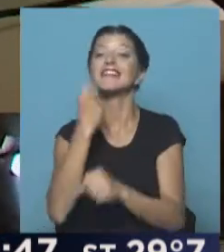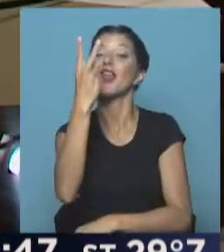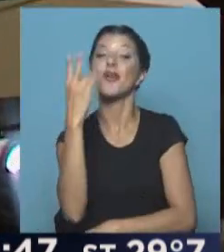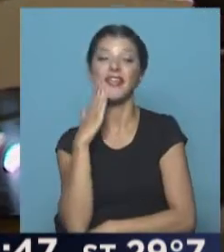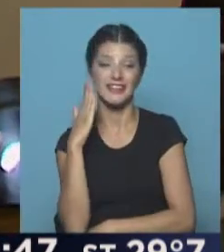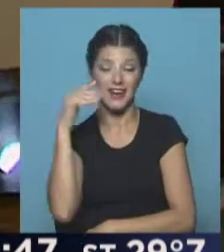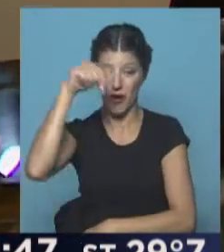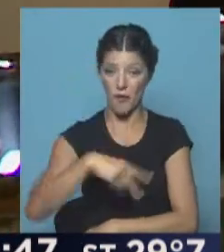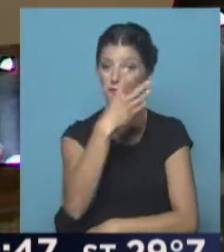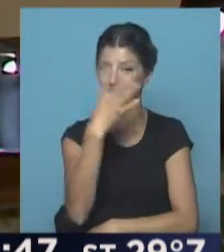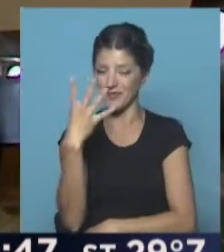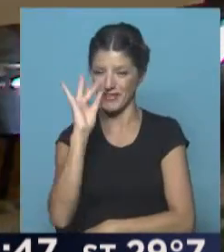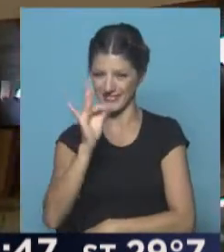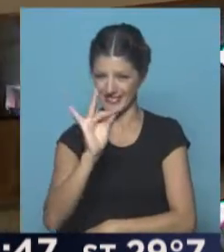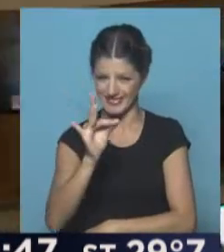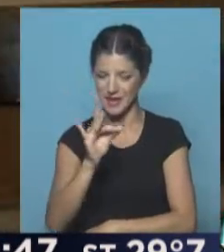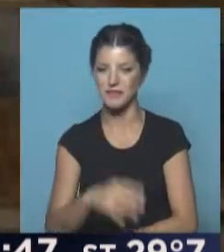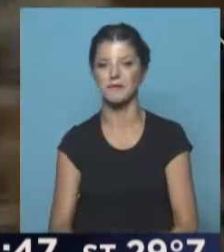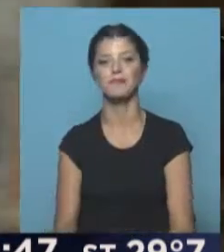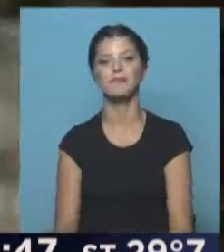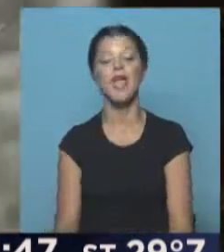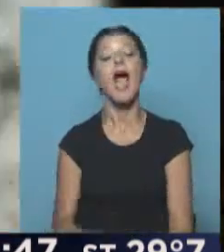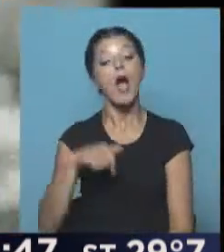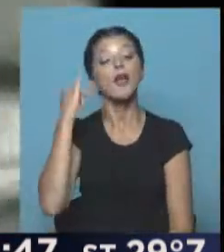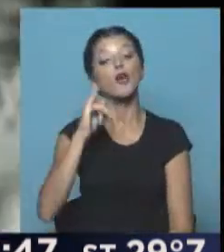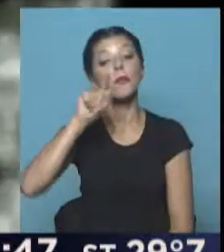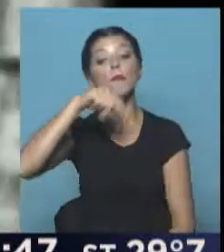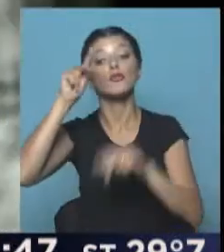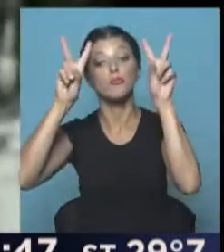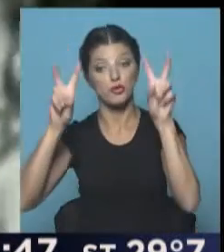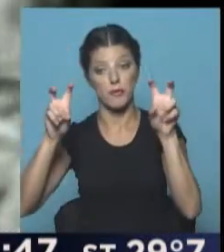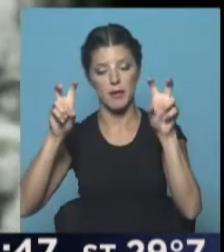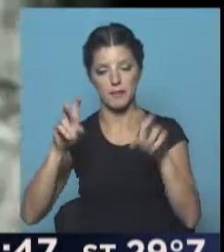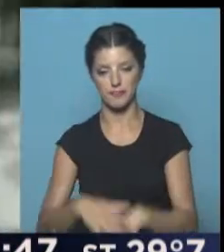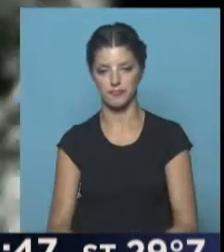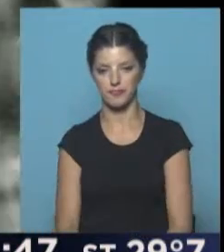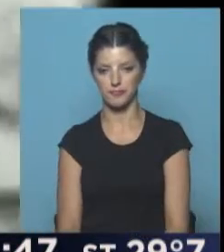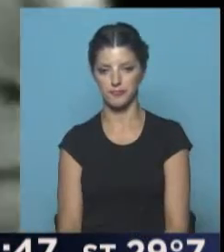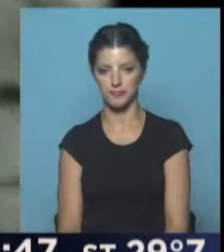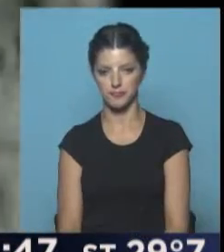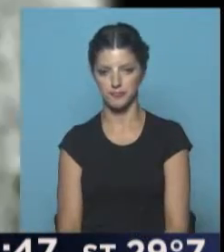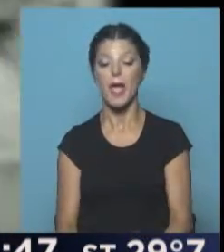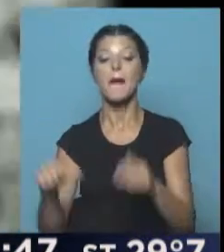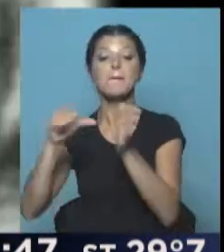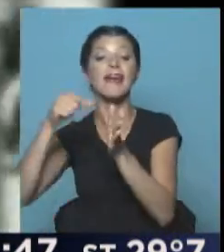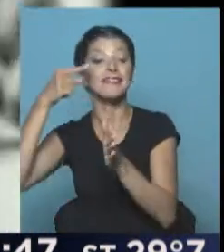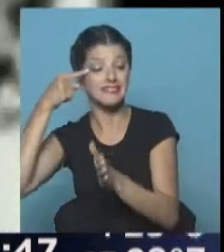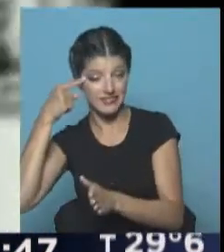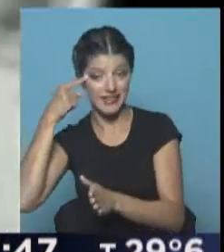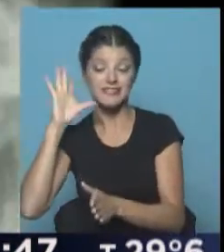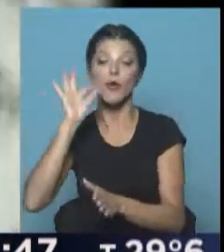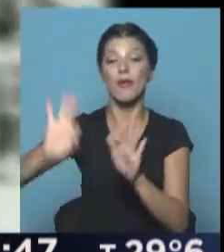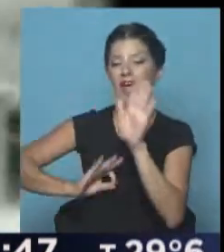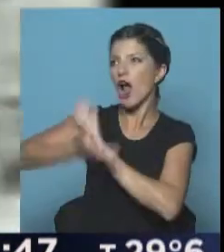en este 24 de diciembre. Le contamos lo que vendrá en los próximos bloques. China, a 50 años